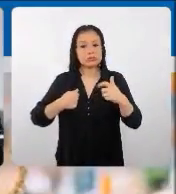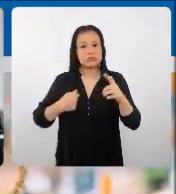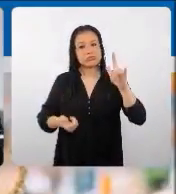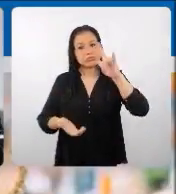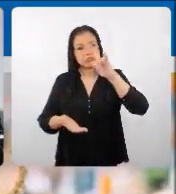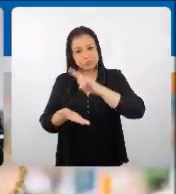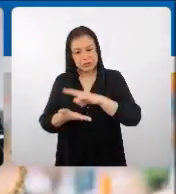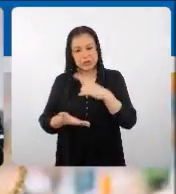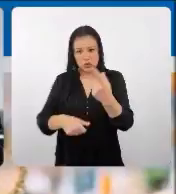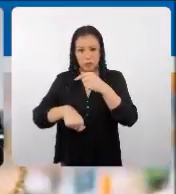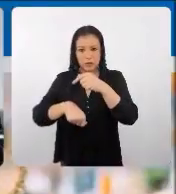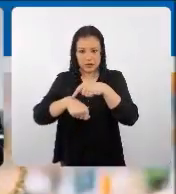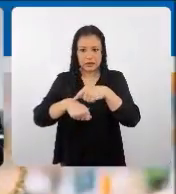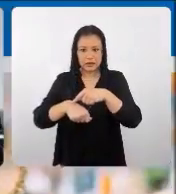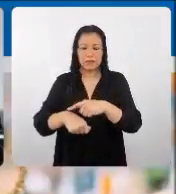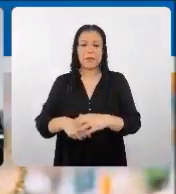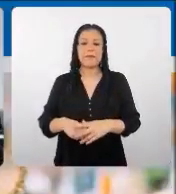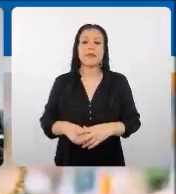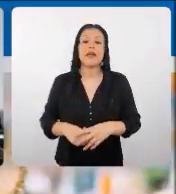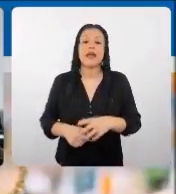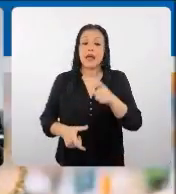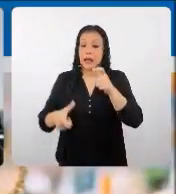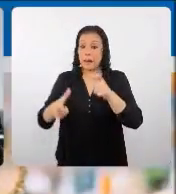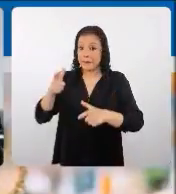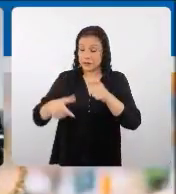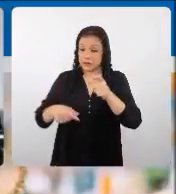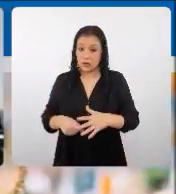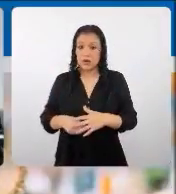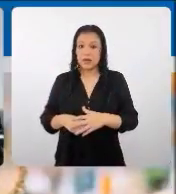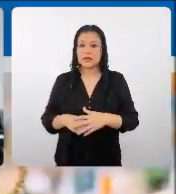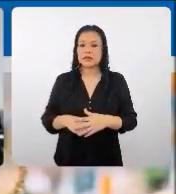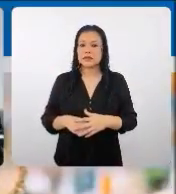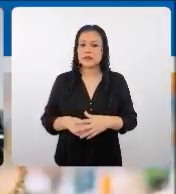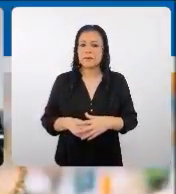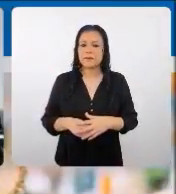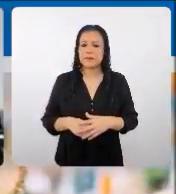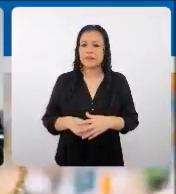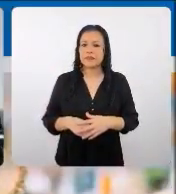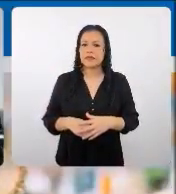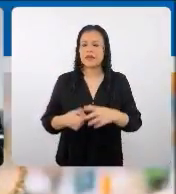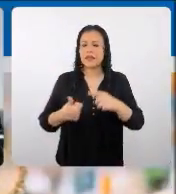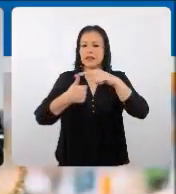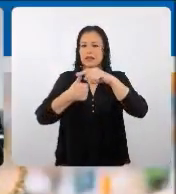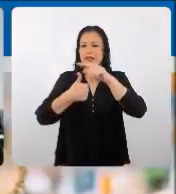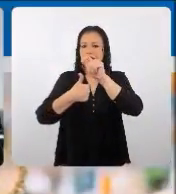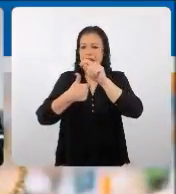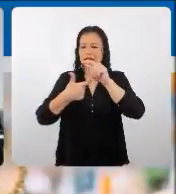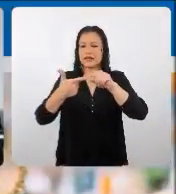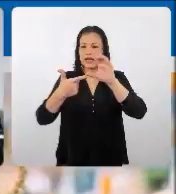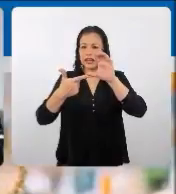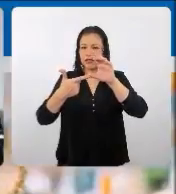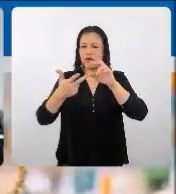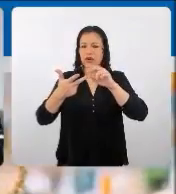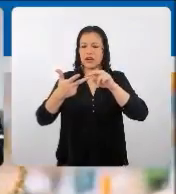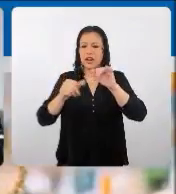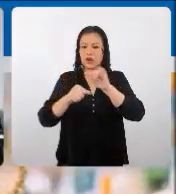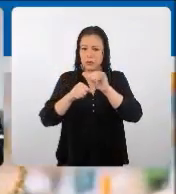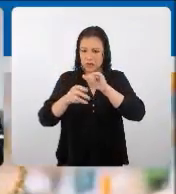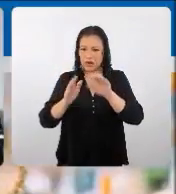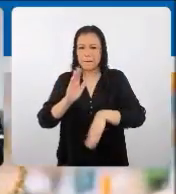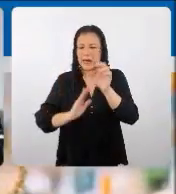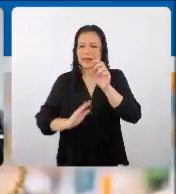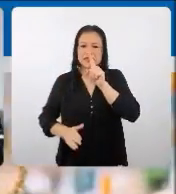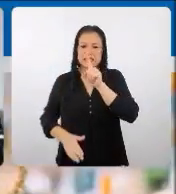por vacaciones a Estados Unidos. Y residentes de los estados estudiados, es decir, de Texas, California y Nueva York, eran más de